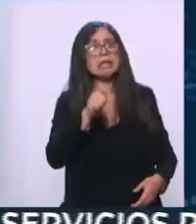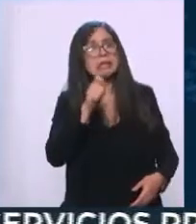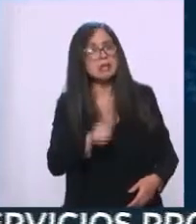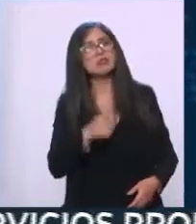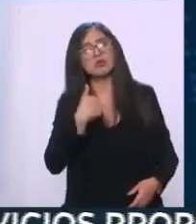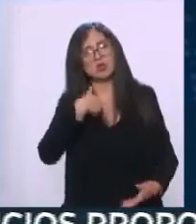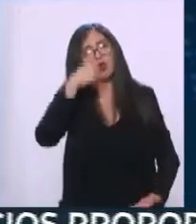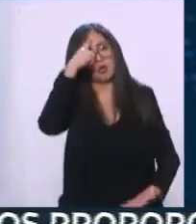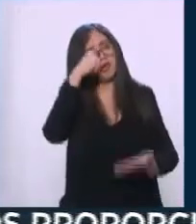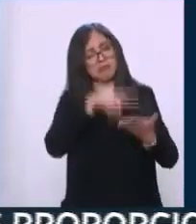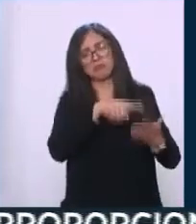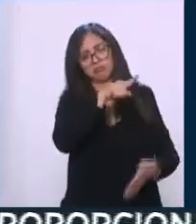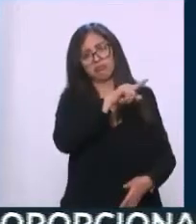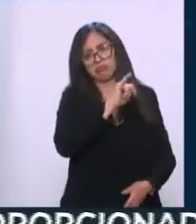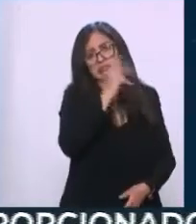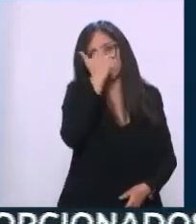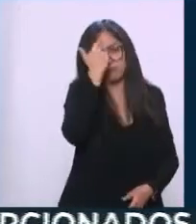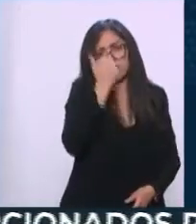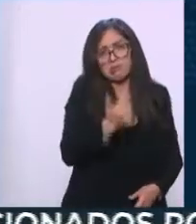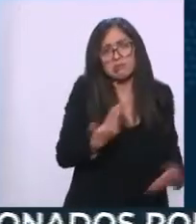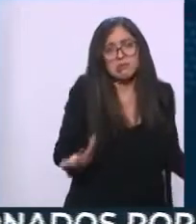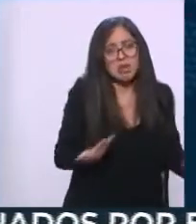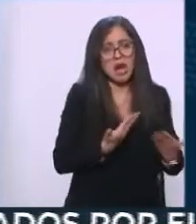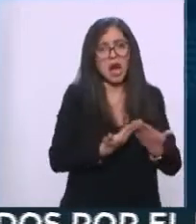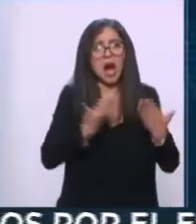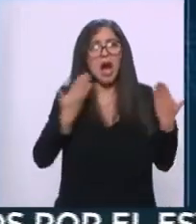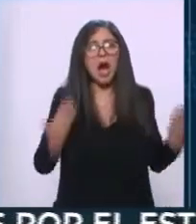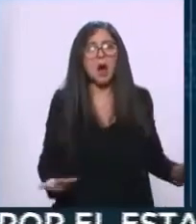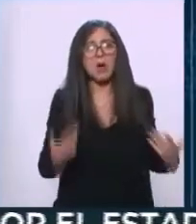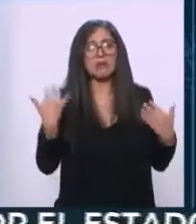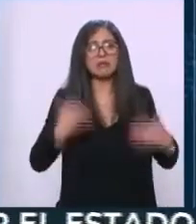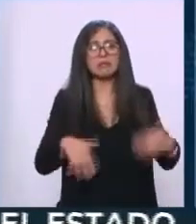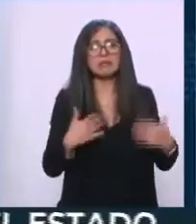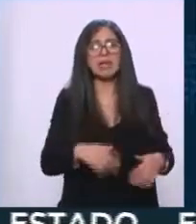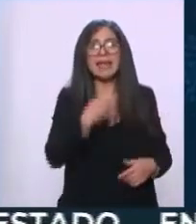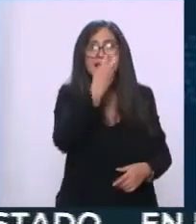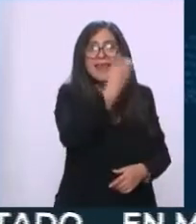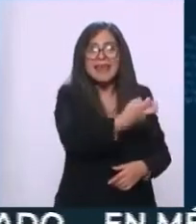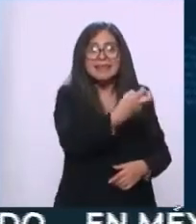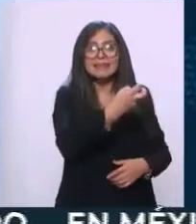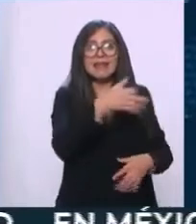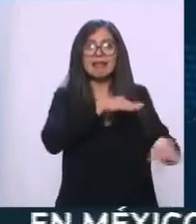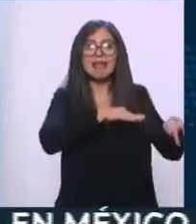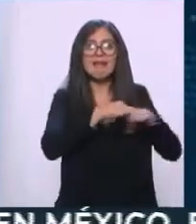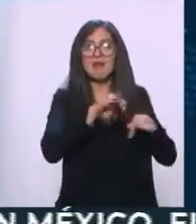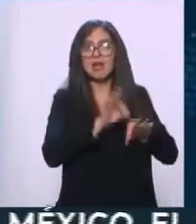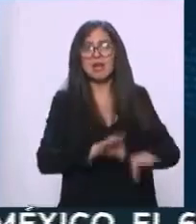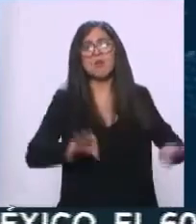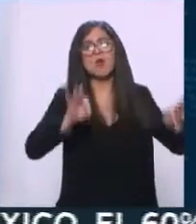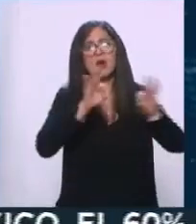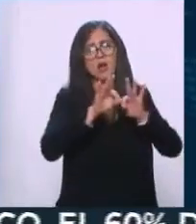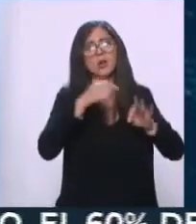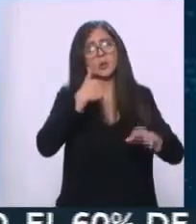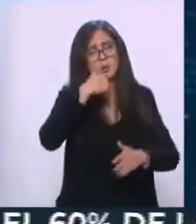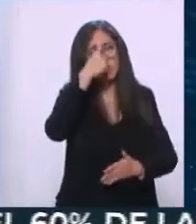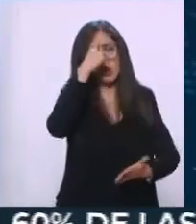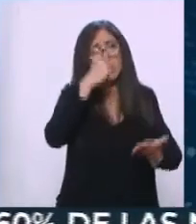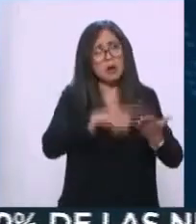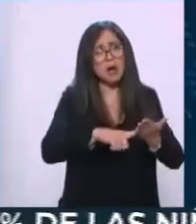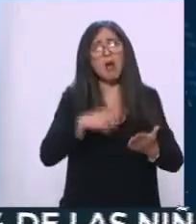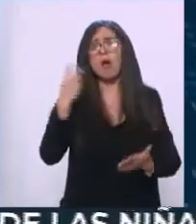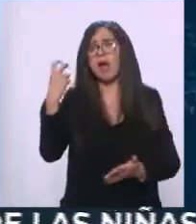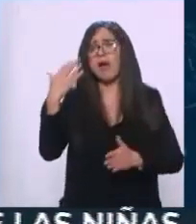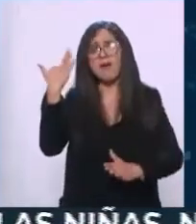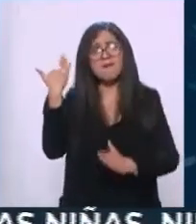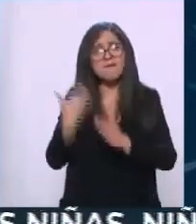estamos frente a uno de los retos más importantes, que creo que es una gran deuda que por lo menos desde el año